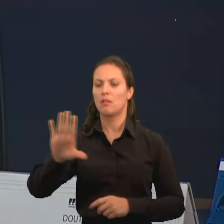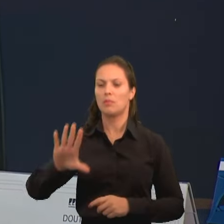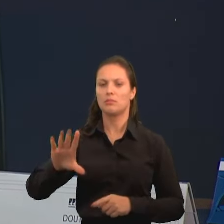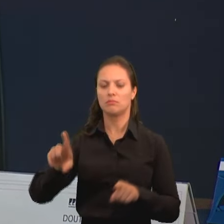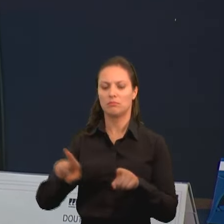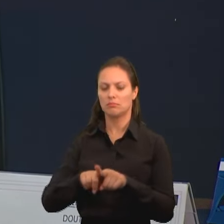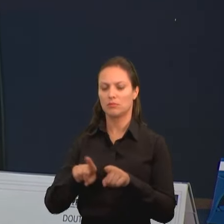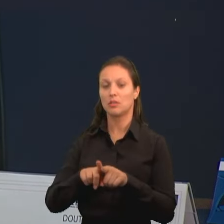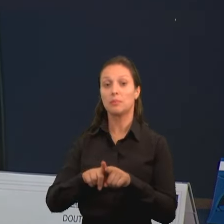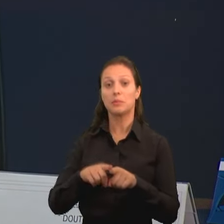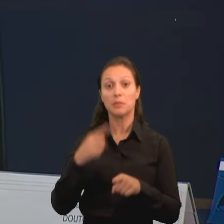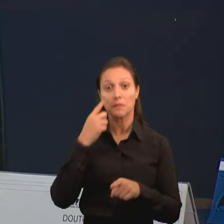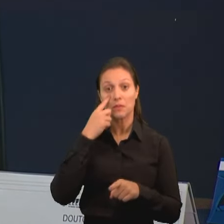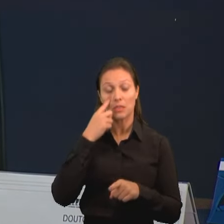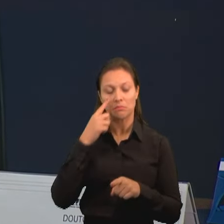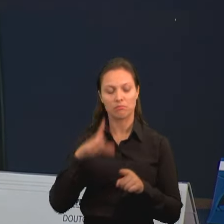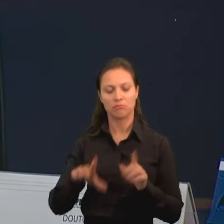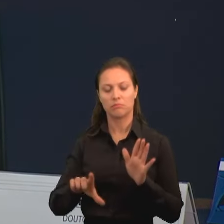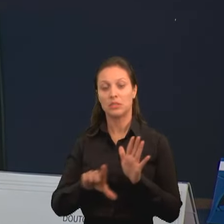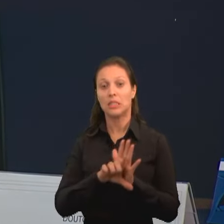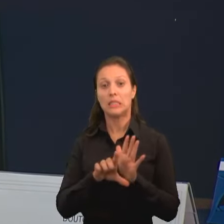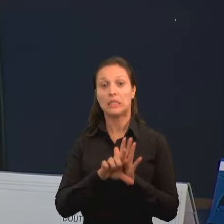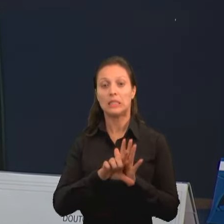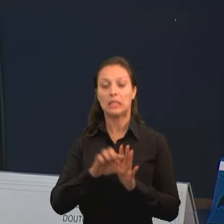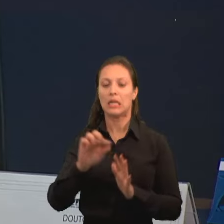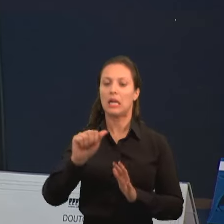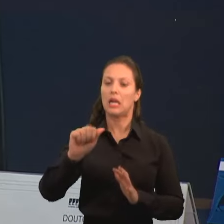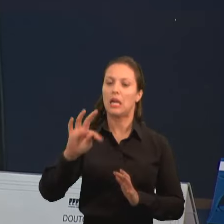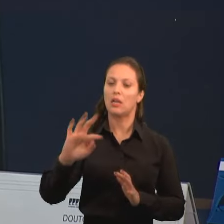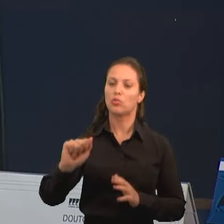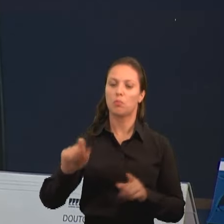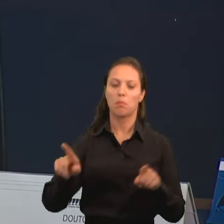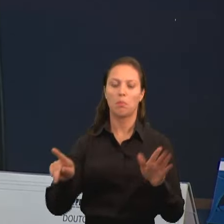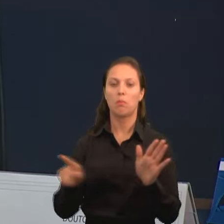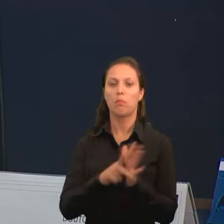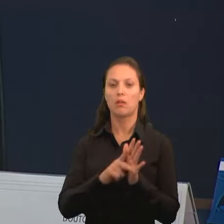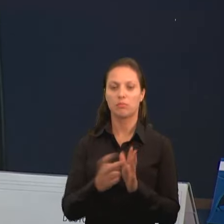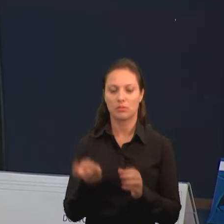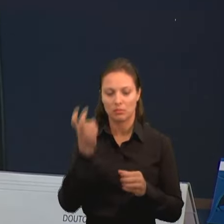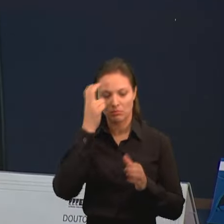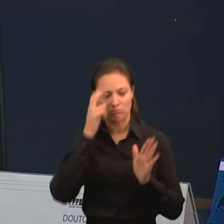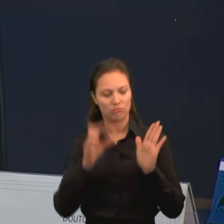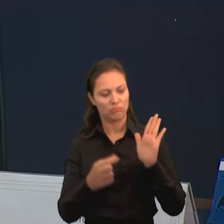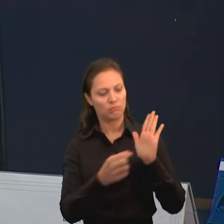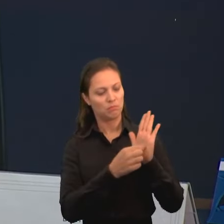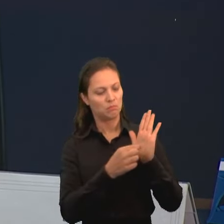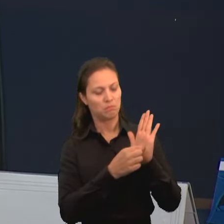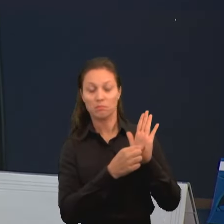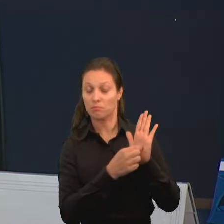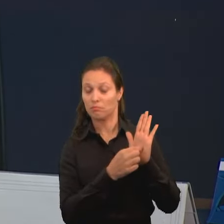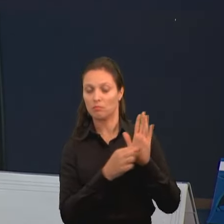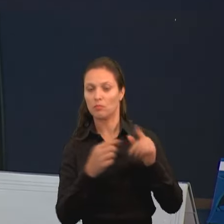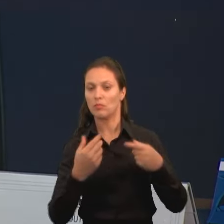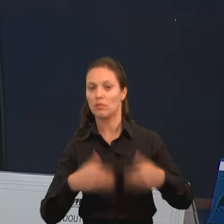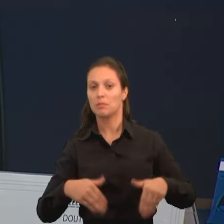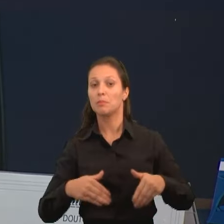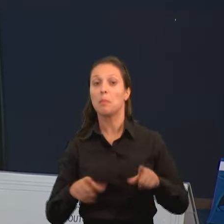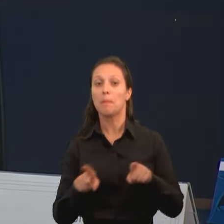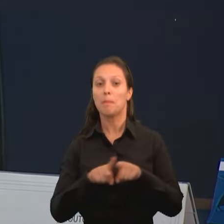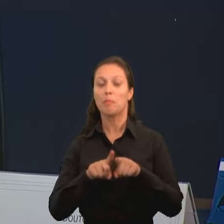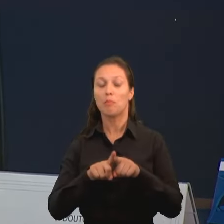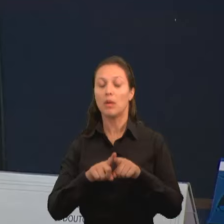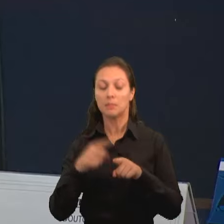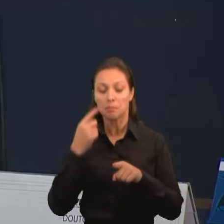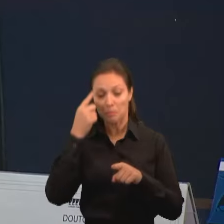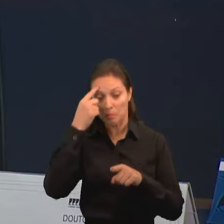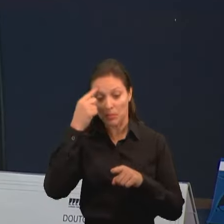Unión Europea produjo actos regulatorios de inteligencia artificial que no habla sobre neurotecnología